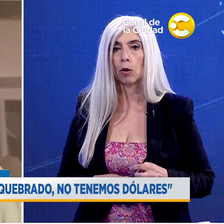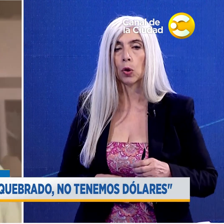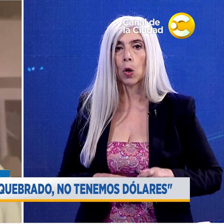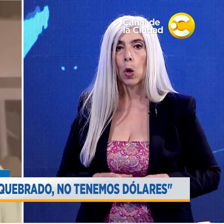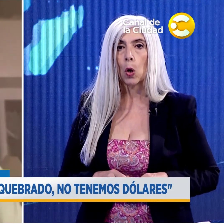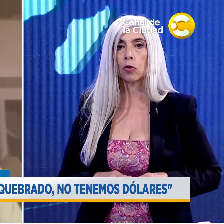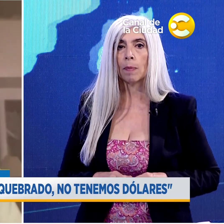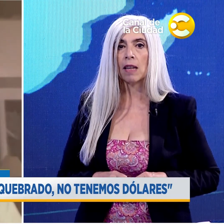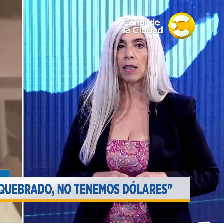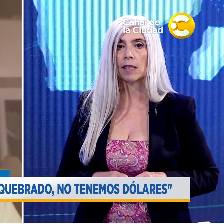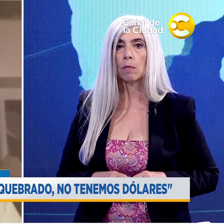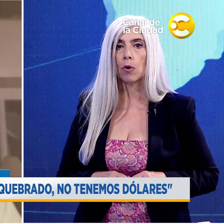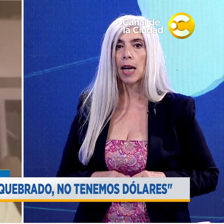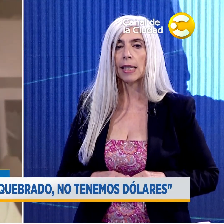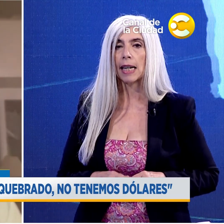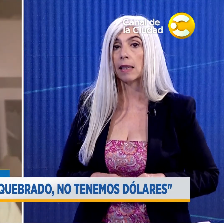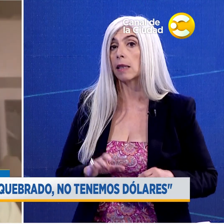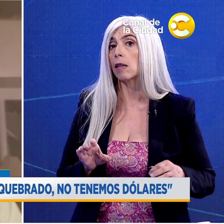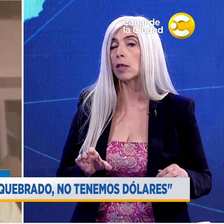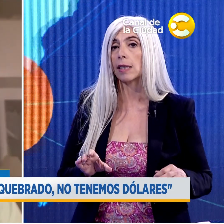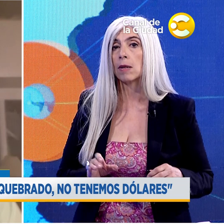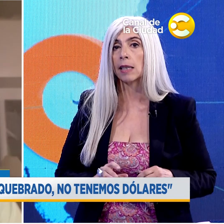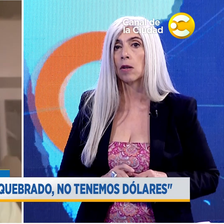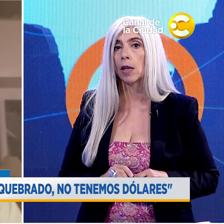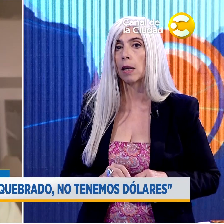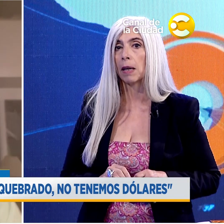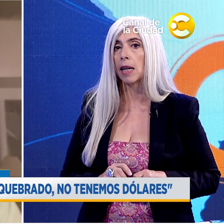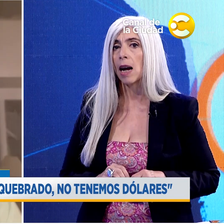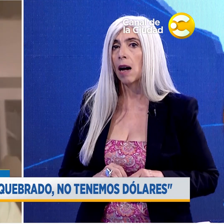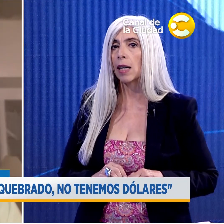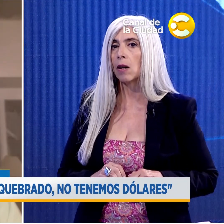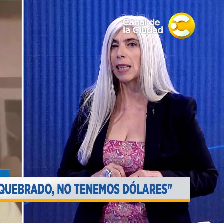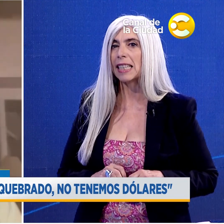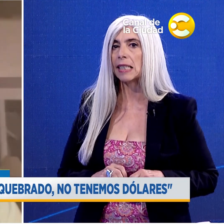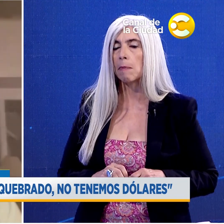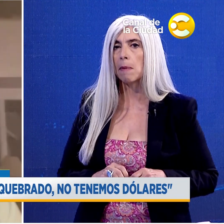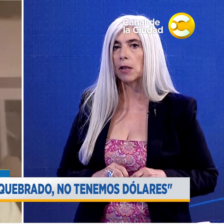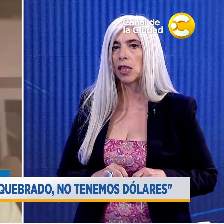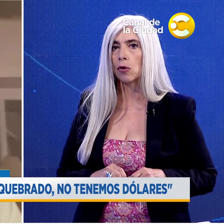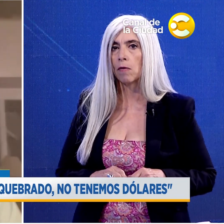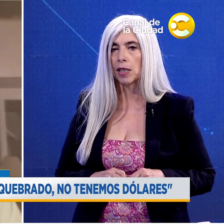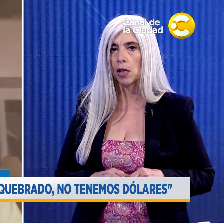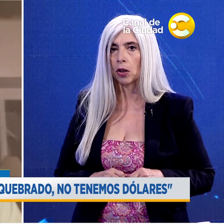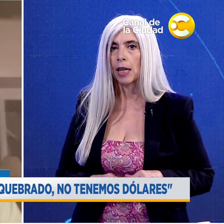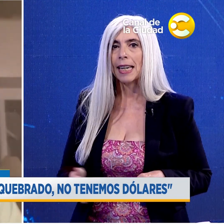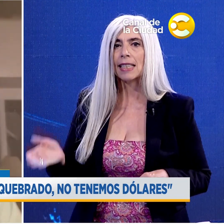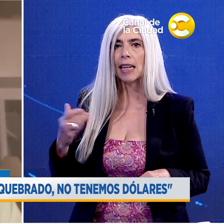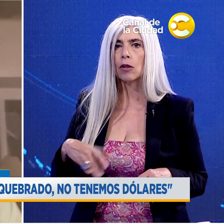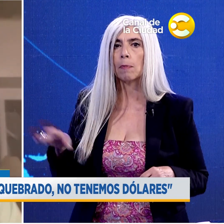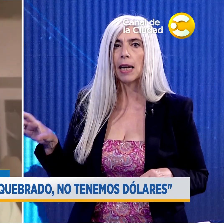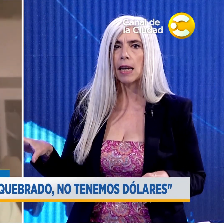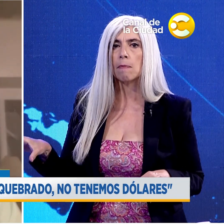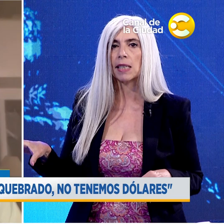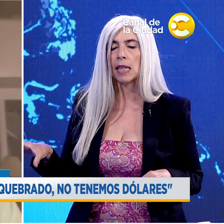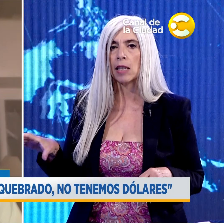ser otro mes de inflación muy alta. Te tengo que saludar, te tengo que despedir. Ahora, lo del 15.000% de inflación, ¿es algo